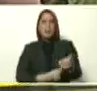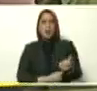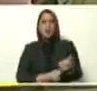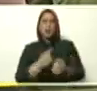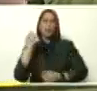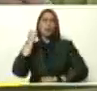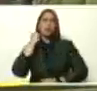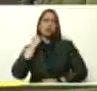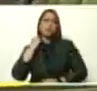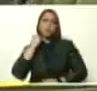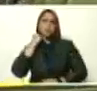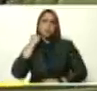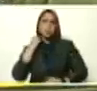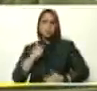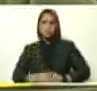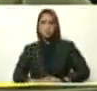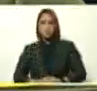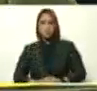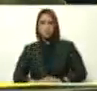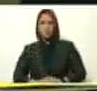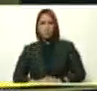Saab,